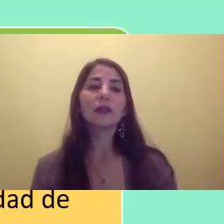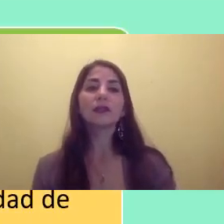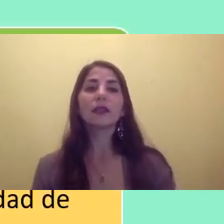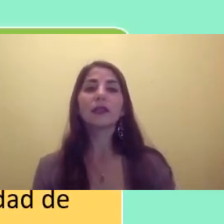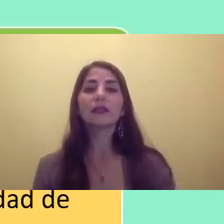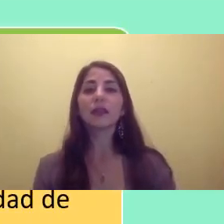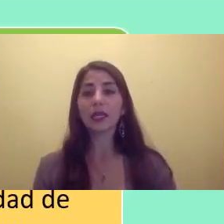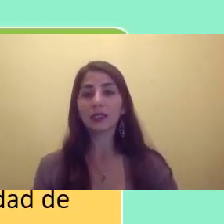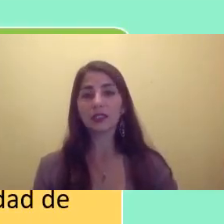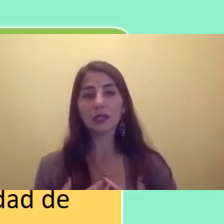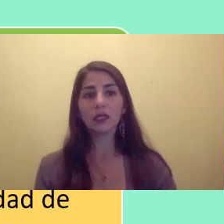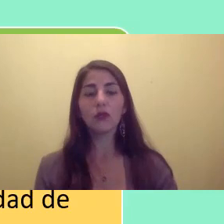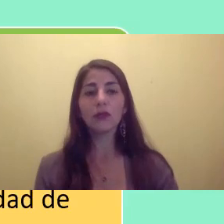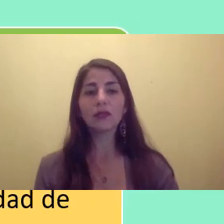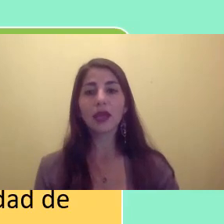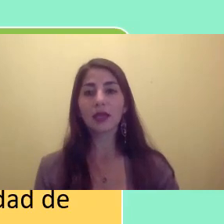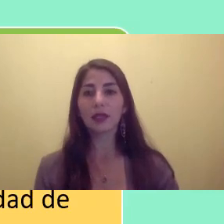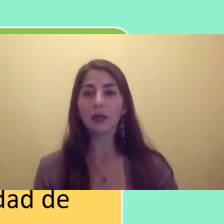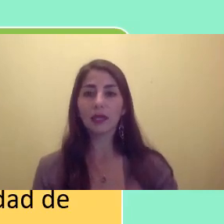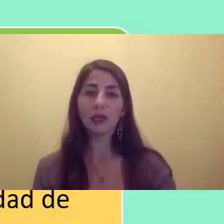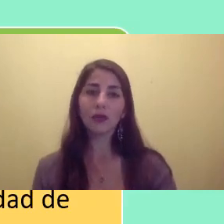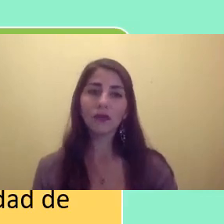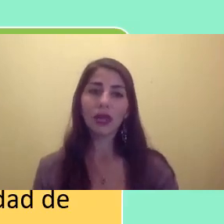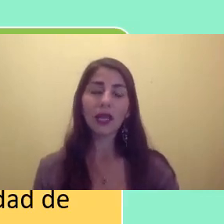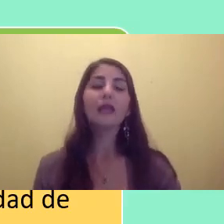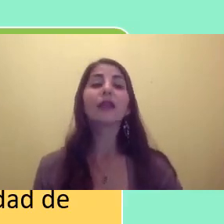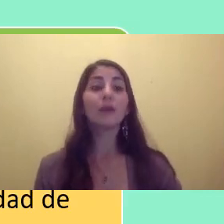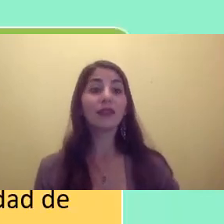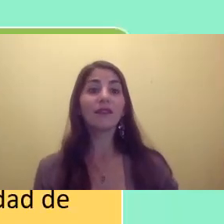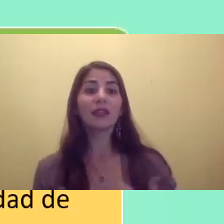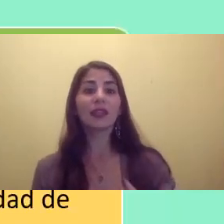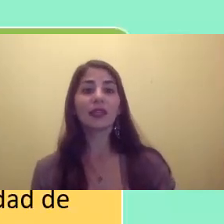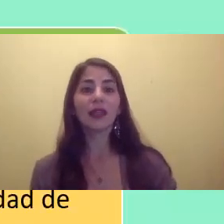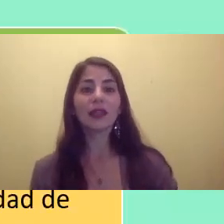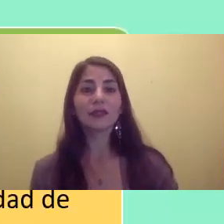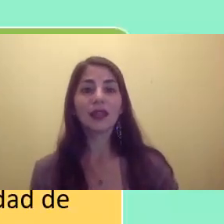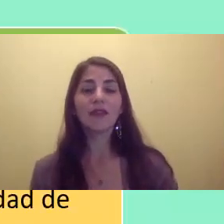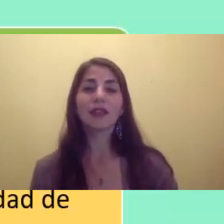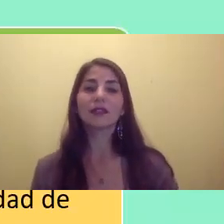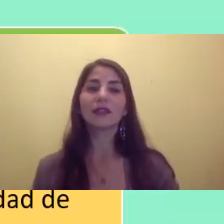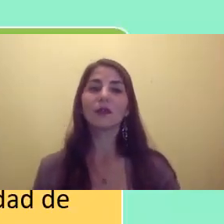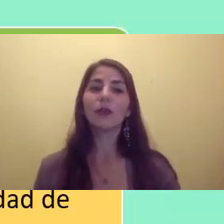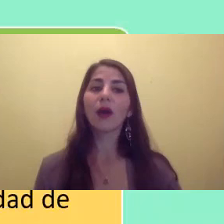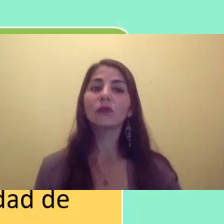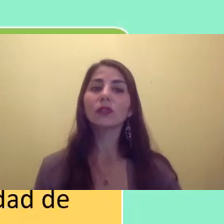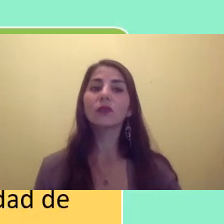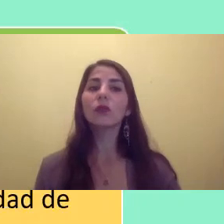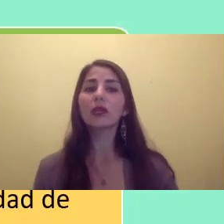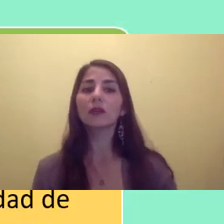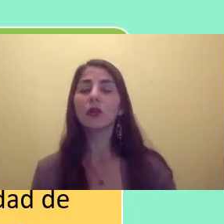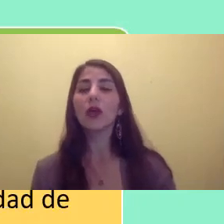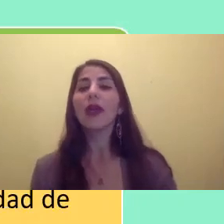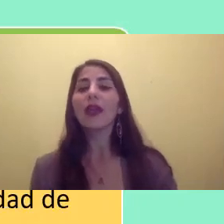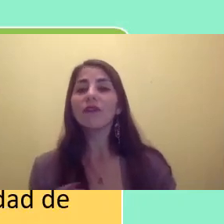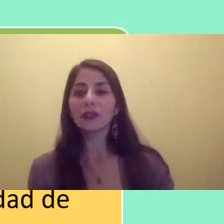en la lengua de señas que para transmitir un mensaje de manera no verbal también debe tener cadencia, deben existir pausas,